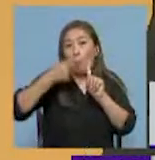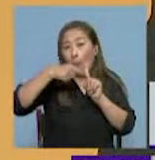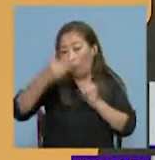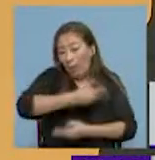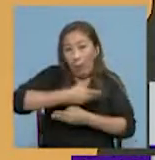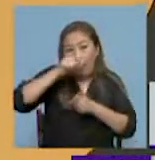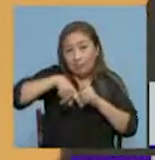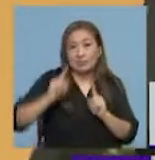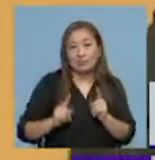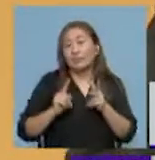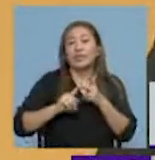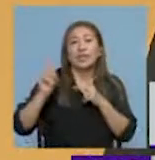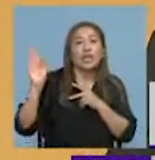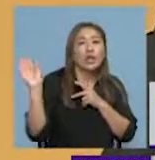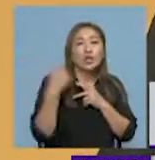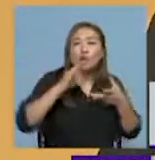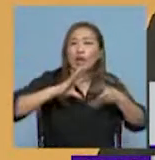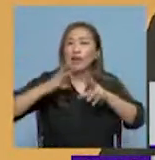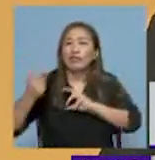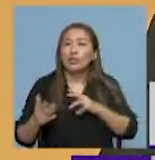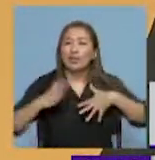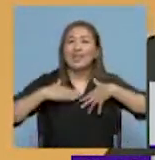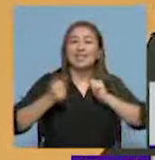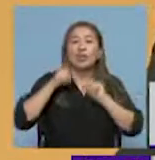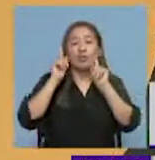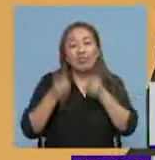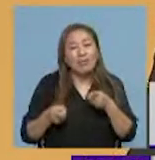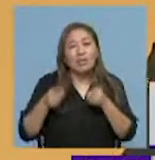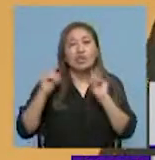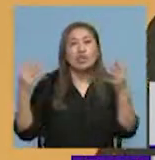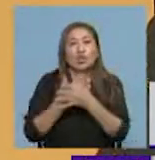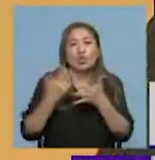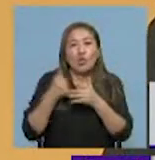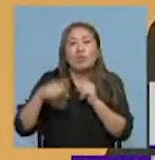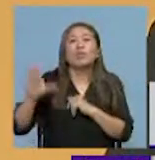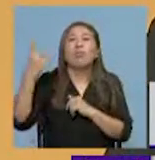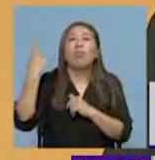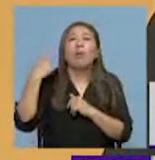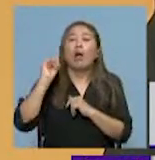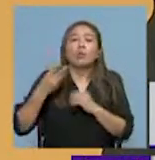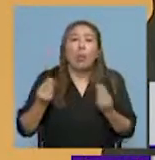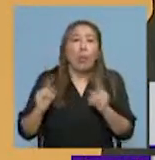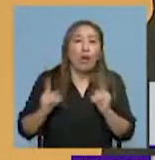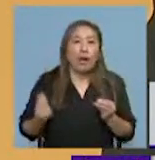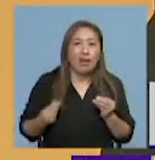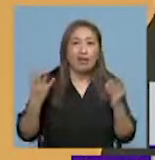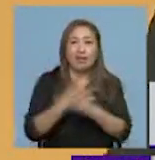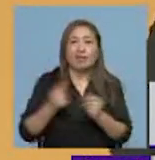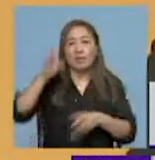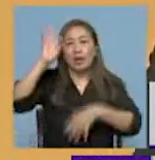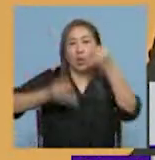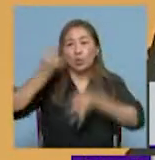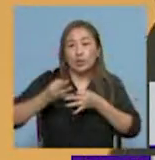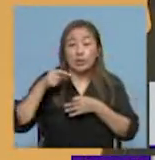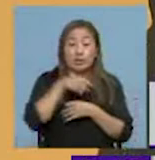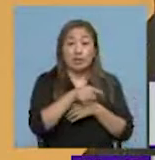panza de su mamá y todo el sistema de salud es víctima de este de este vacío legal porque esto termina judicial izado si